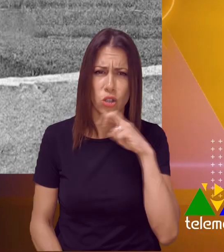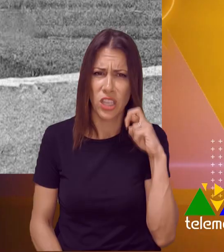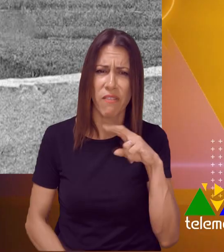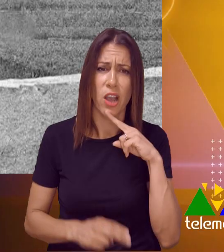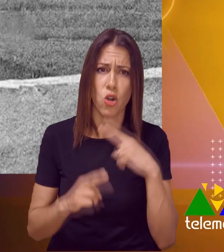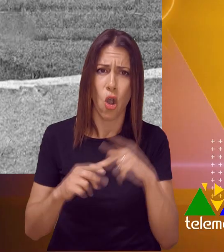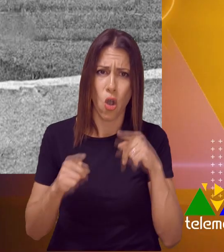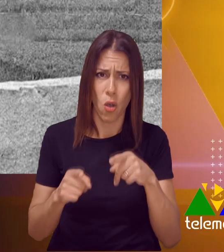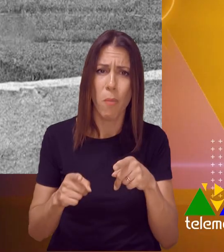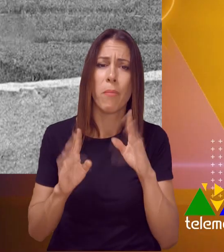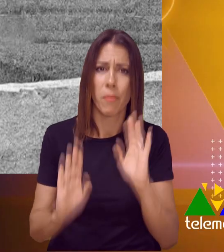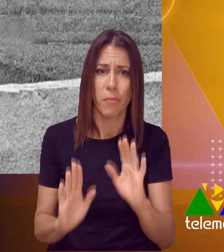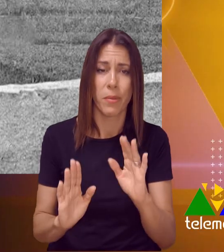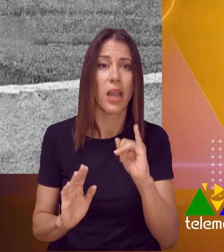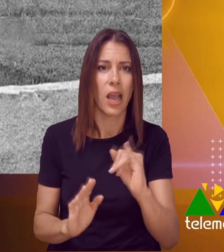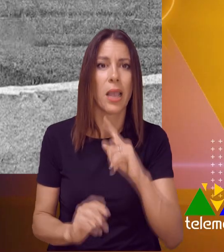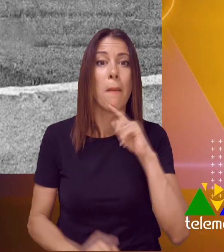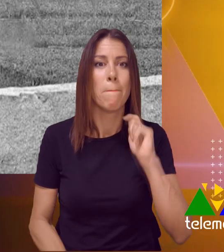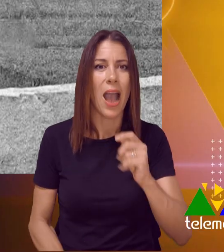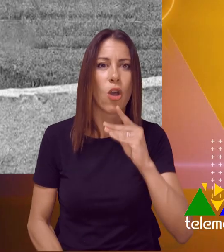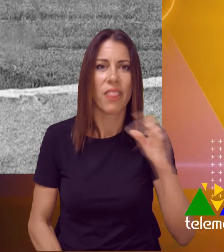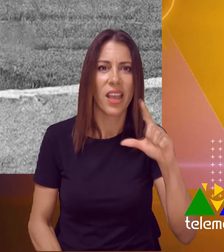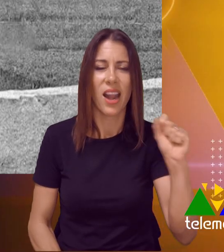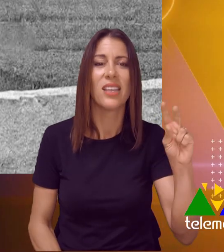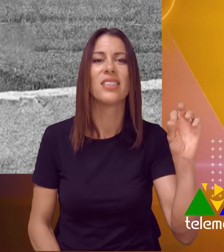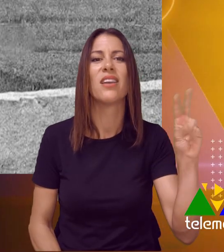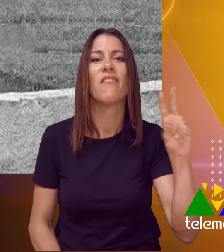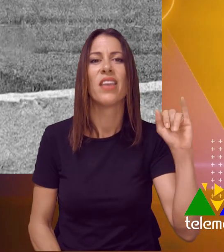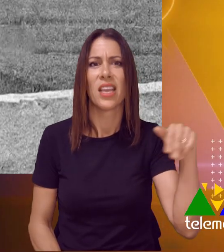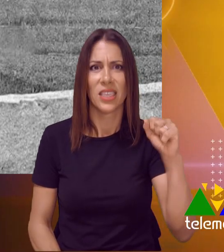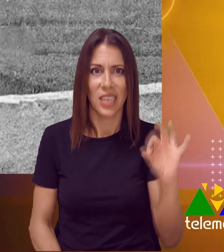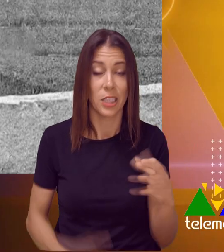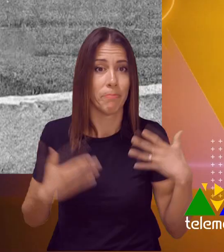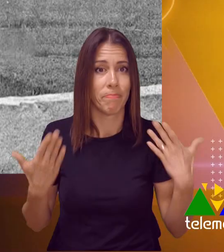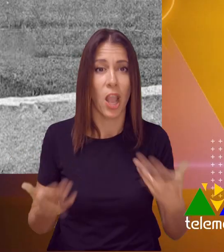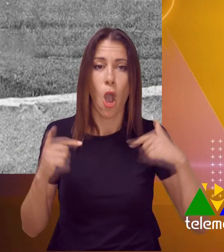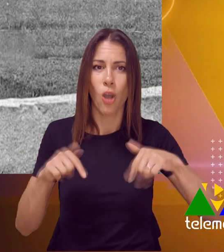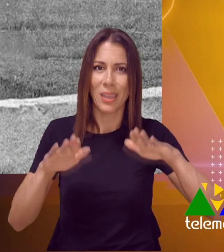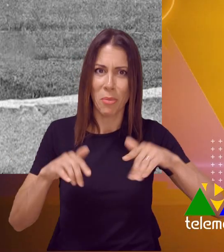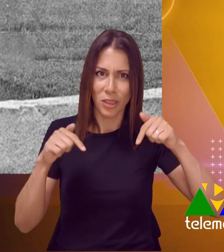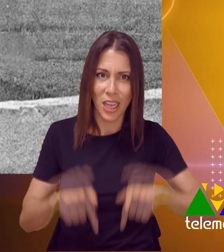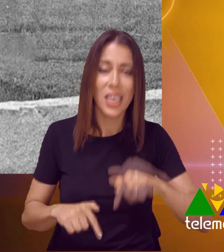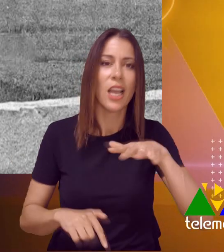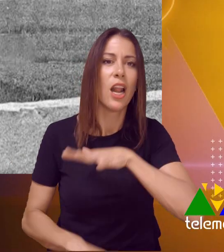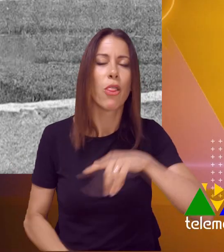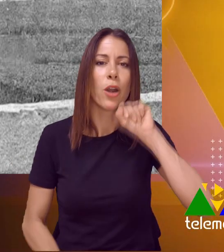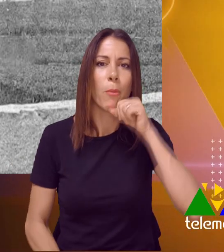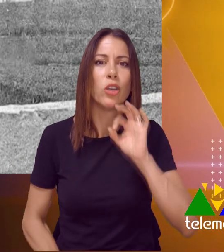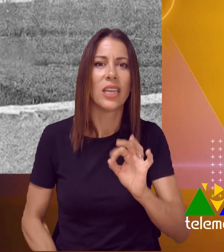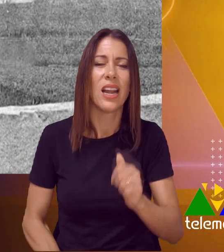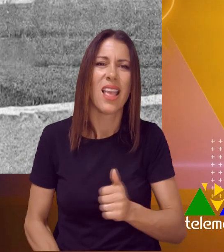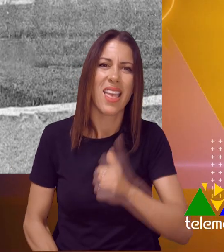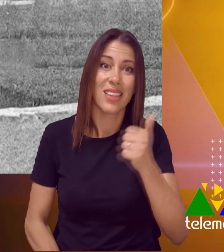conserva el nombre, todavía se conserva con el nombre del Pago de las Viñas. Bueno, pues hoy hemos estado también aquí, en esta zona, en este Motril